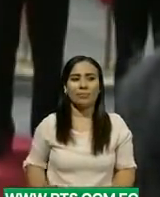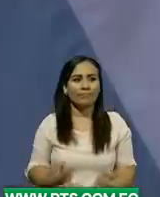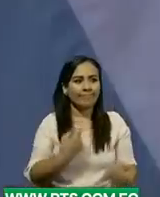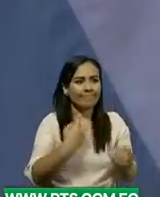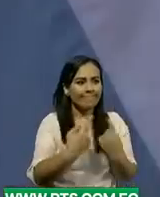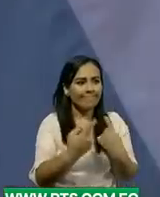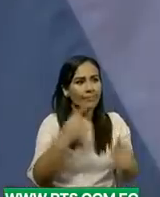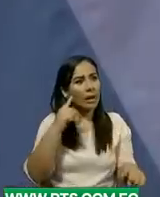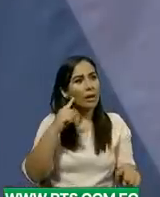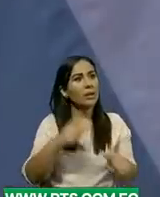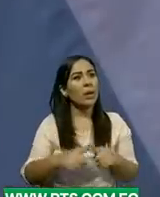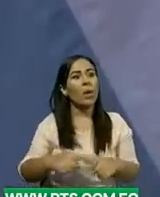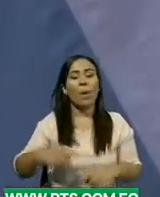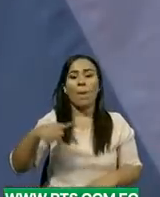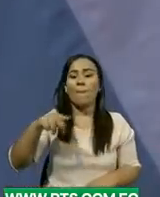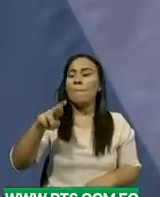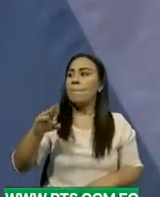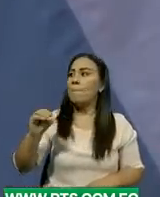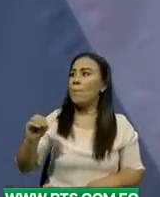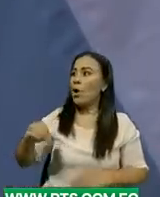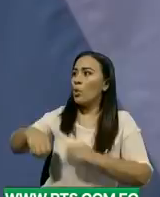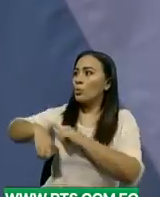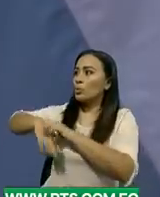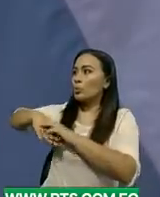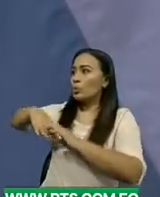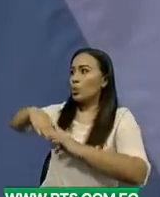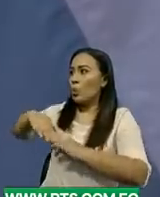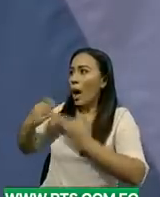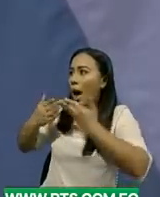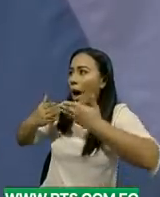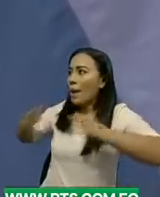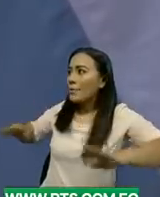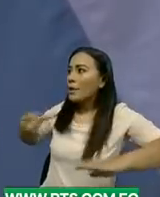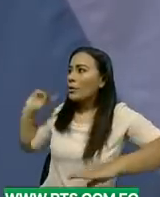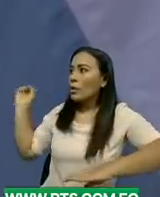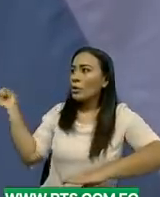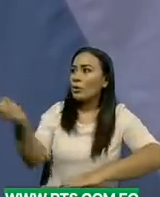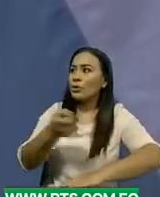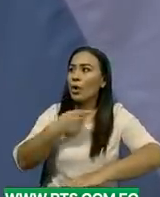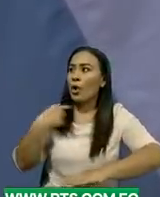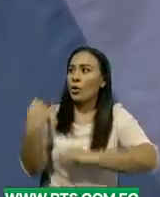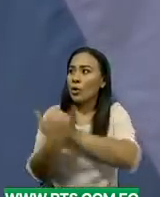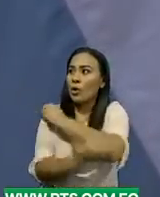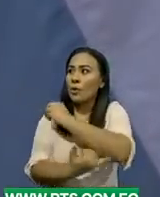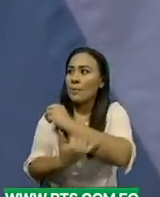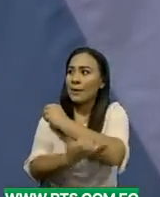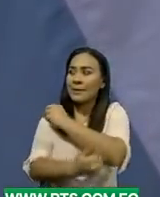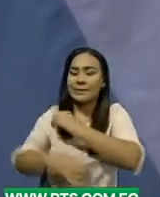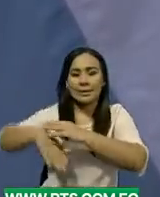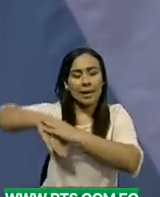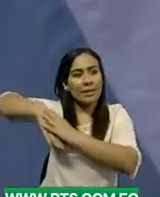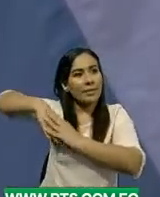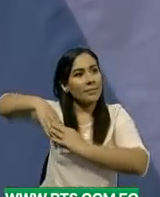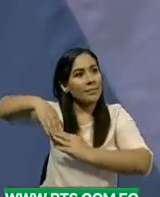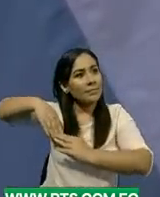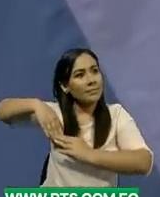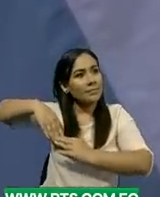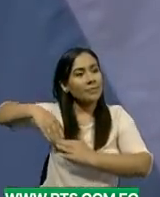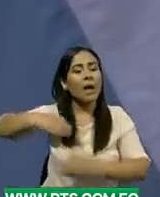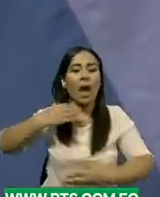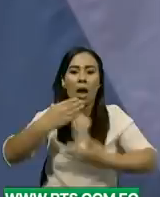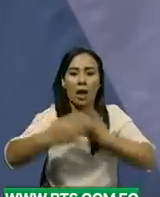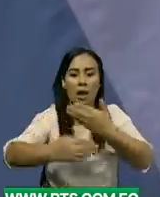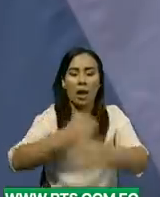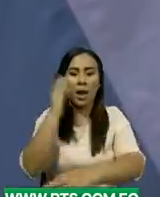acordó. PROSUR va a ser un foro abierto a todos los países de América del Sur. Va a ser un